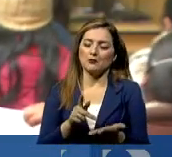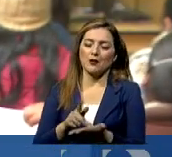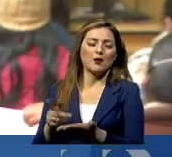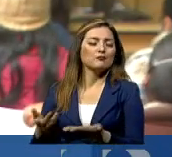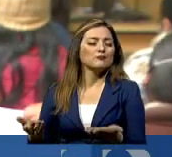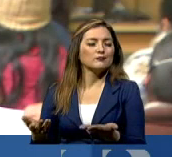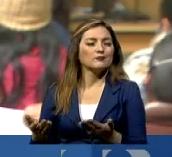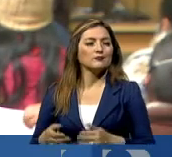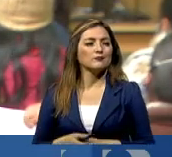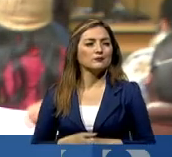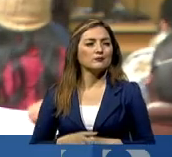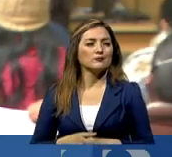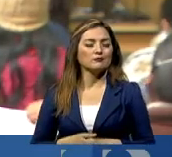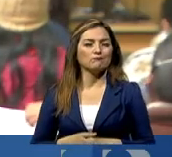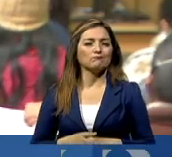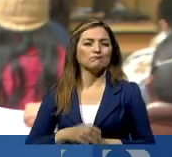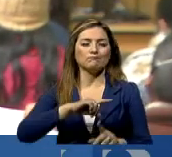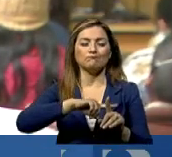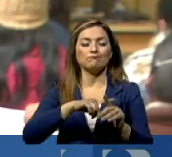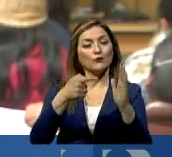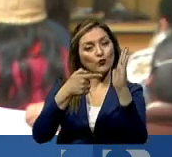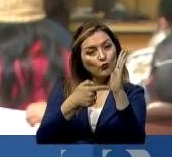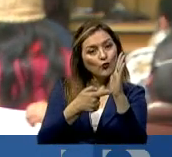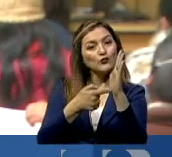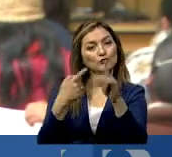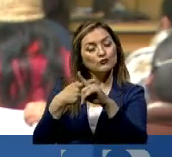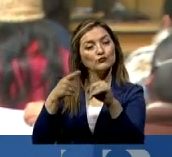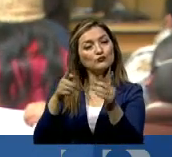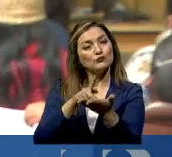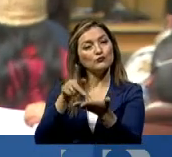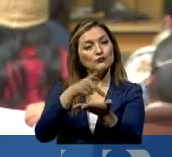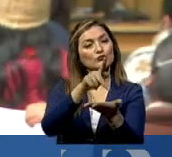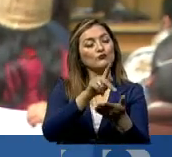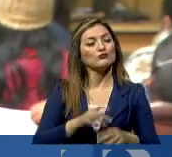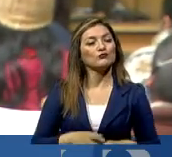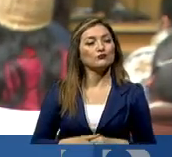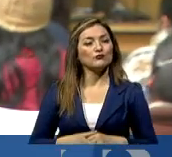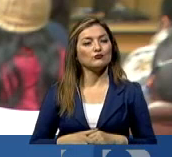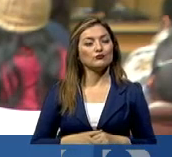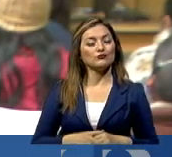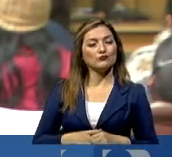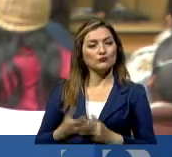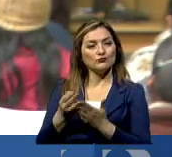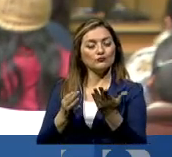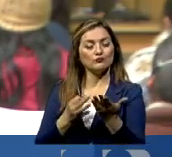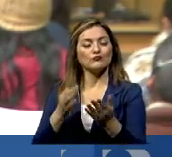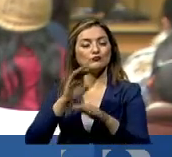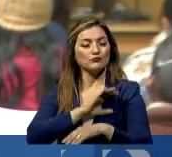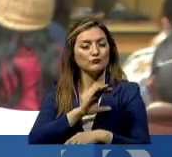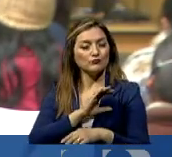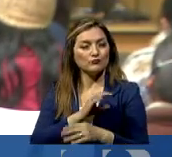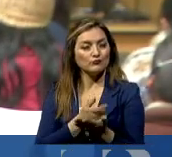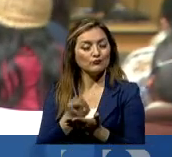poco más generosa el impuesto predial junto con otros tributos pues financia en el presupuesto y el aparataje municipal